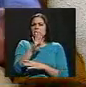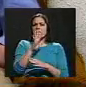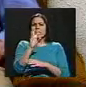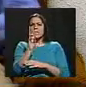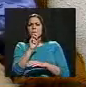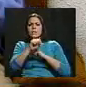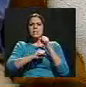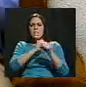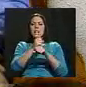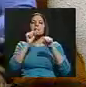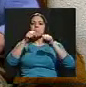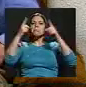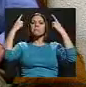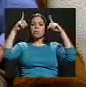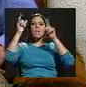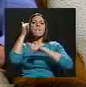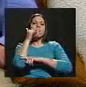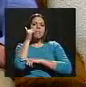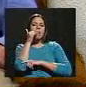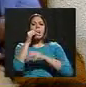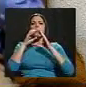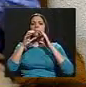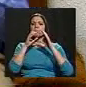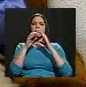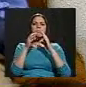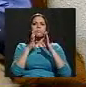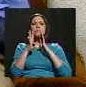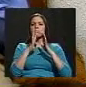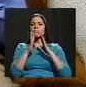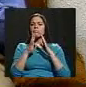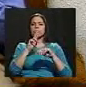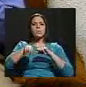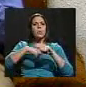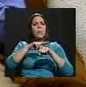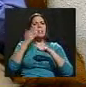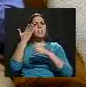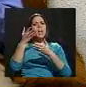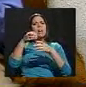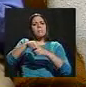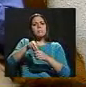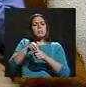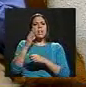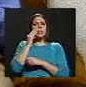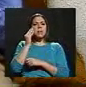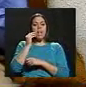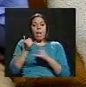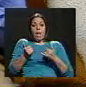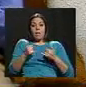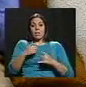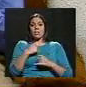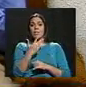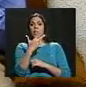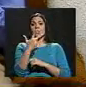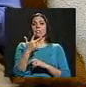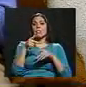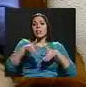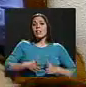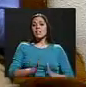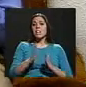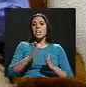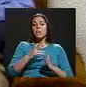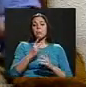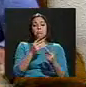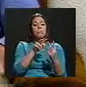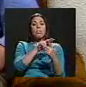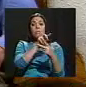ya podía hacer llamadas y conversaciones normales porque era parte de su experiencia. Yo ahora tengo 3 hijos y si alguno no puede llamar, yo tengo